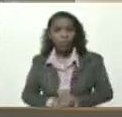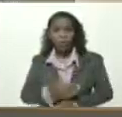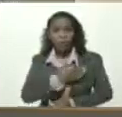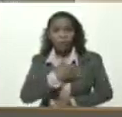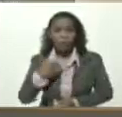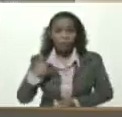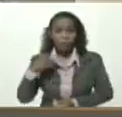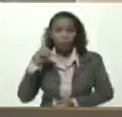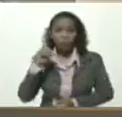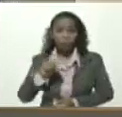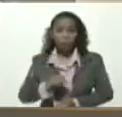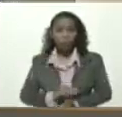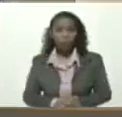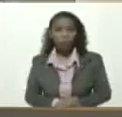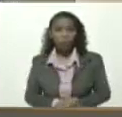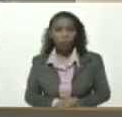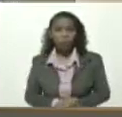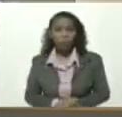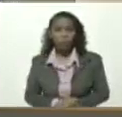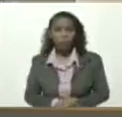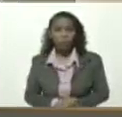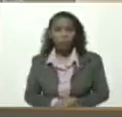también